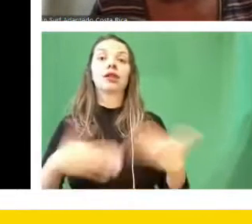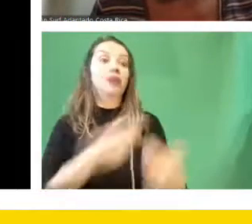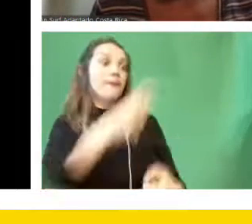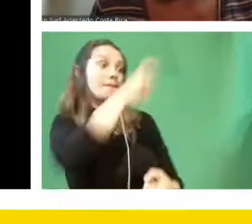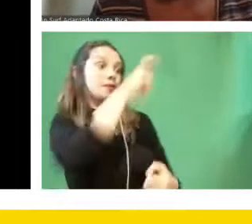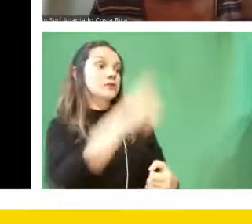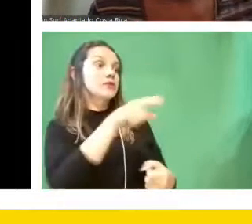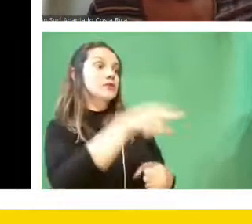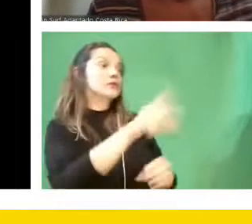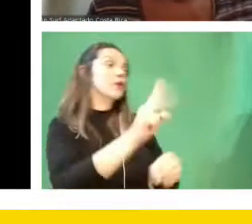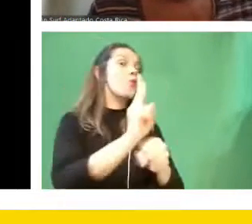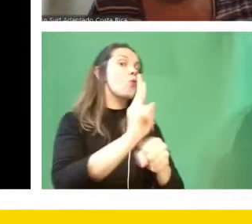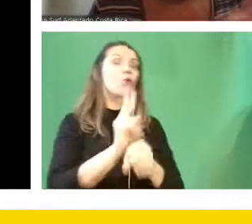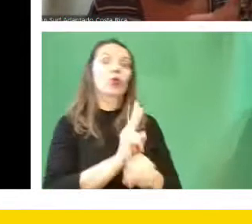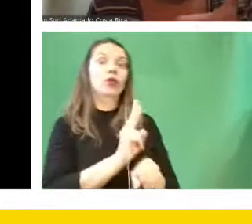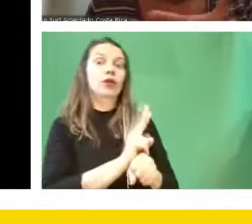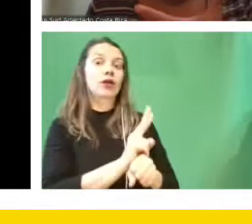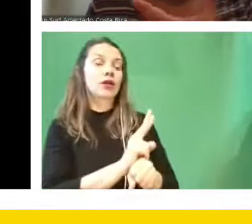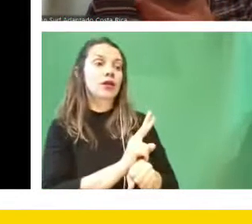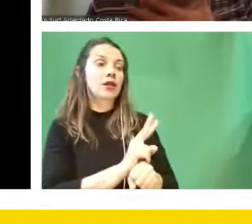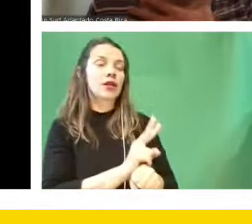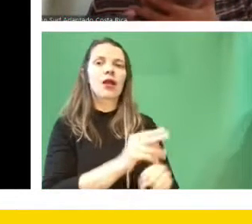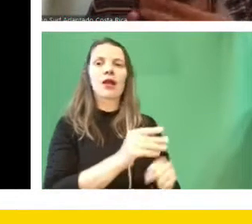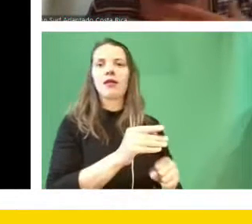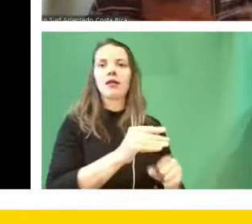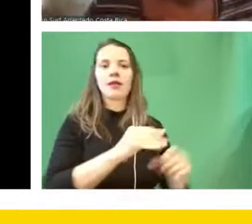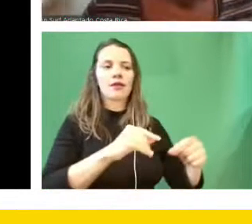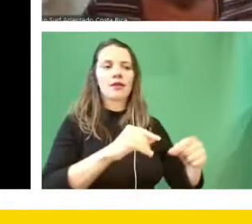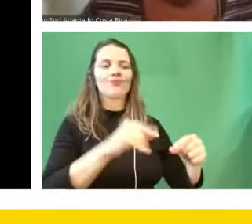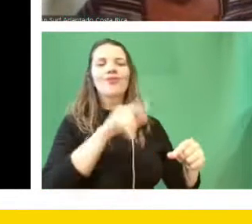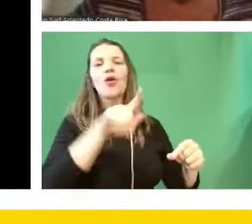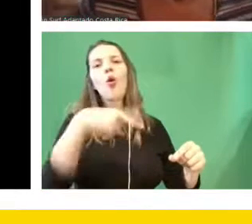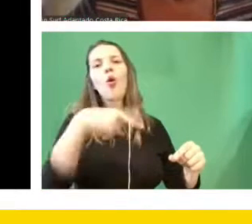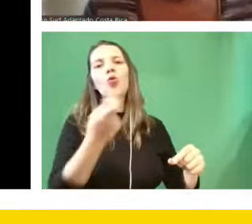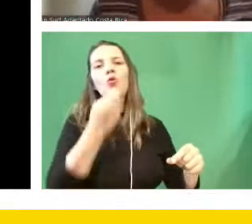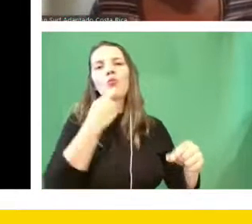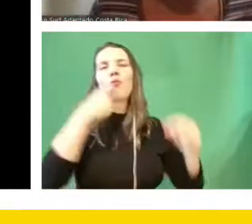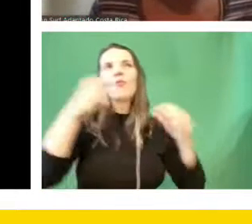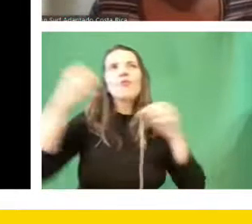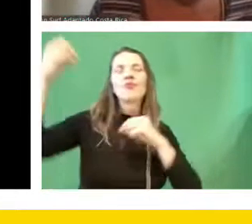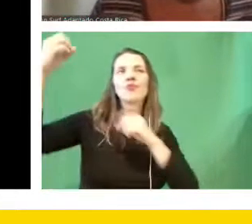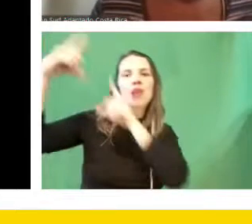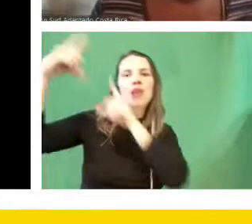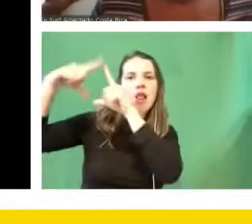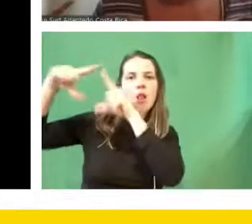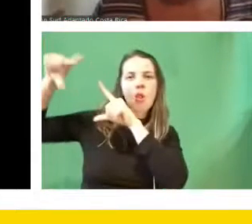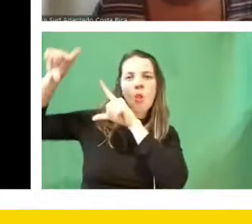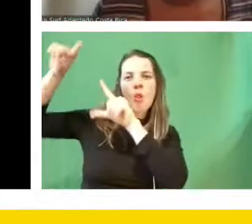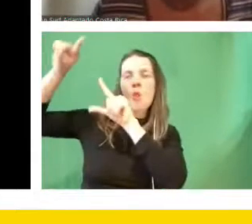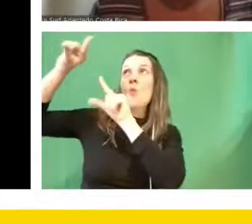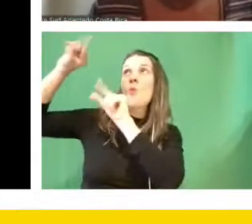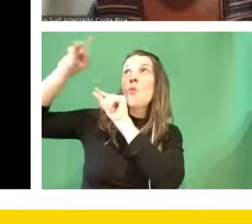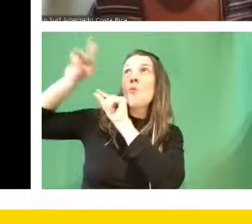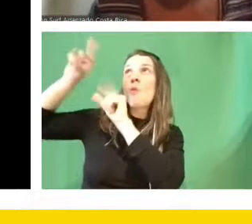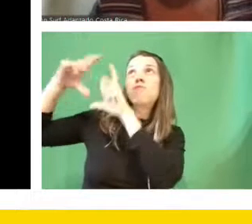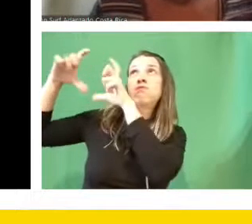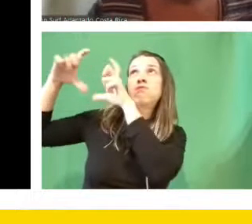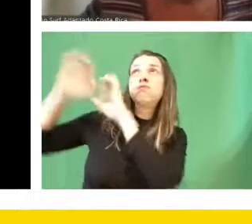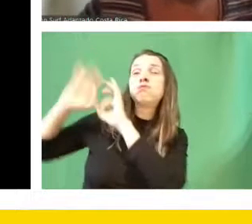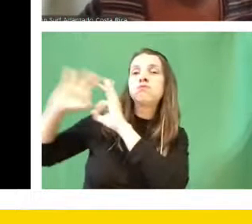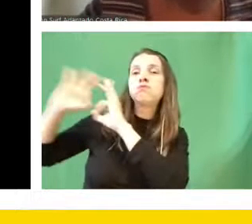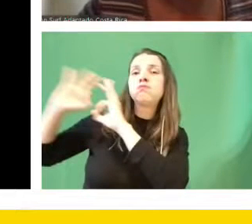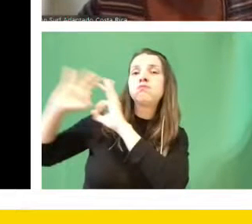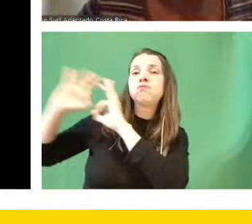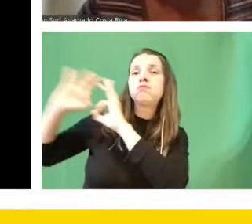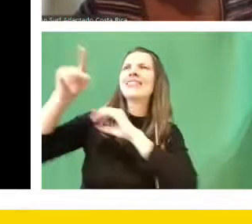llena o hay mareas muy altas? Trae piedras a la playa. Entonces, se ensucia, se vuelve complicada la